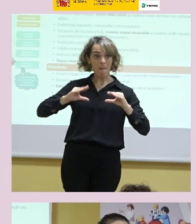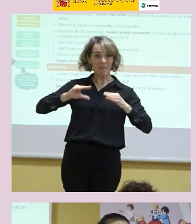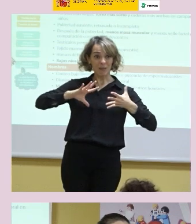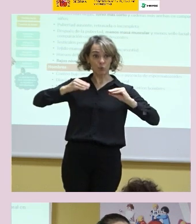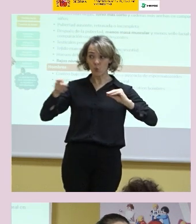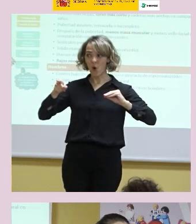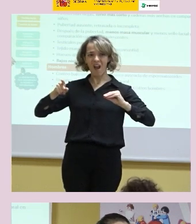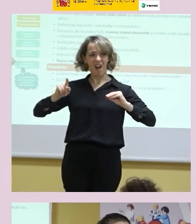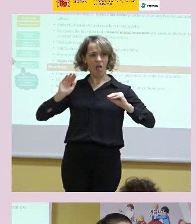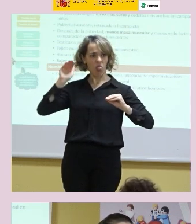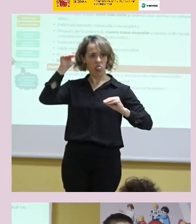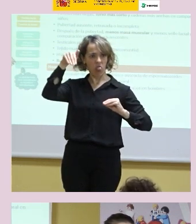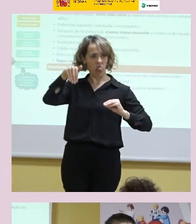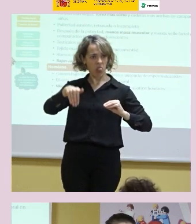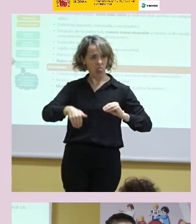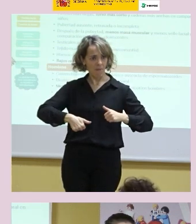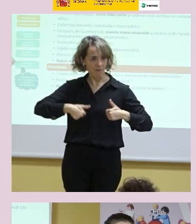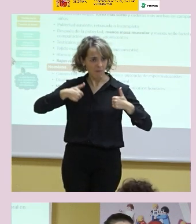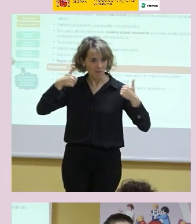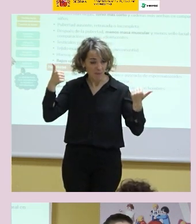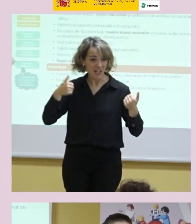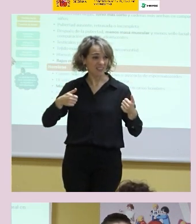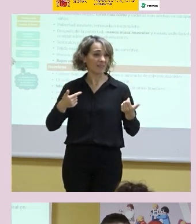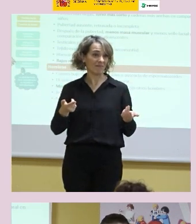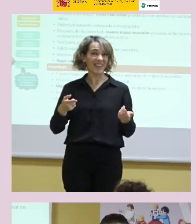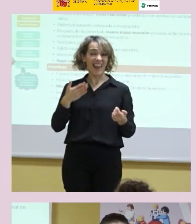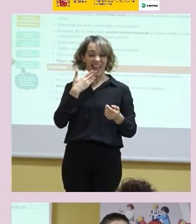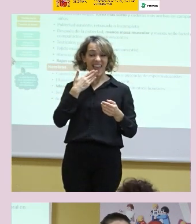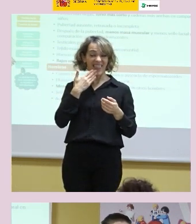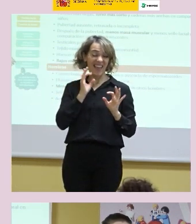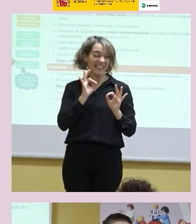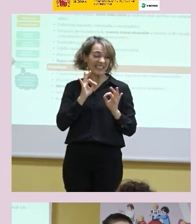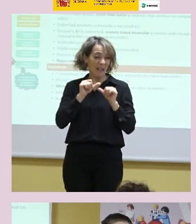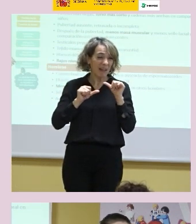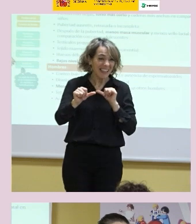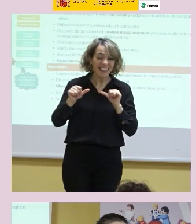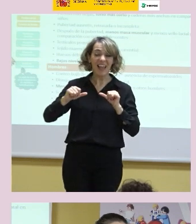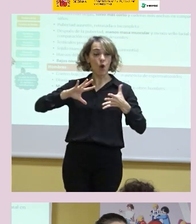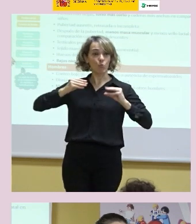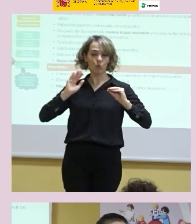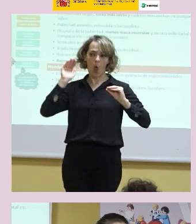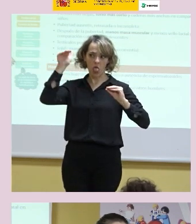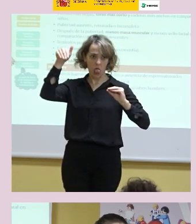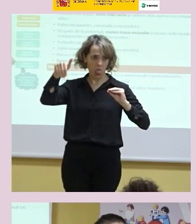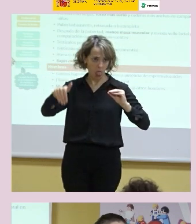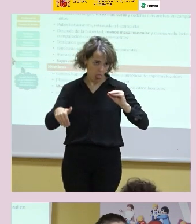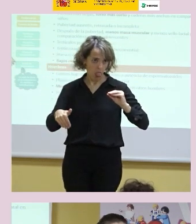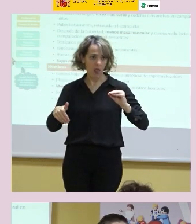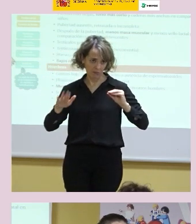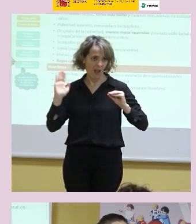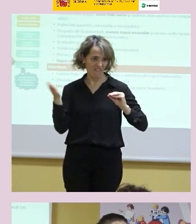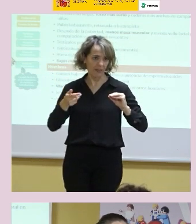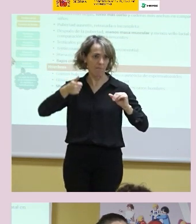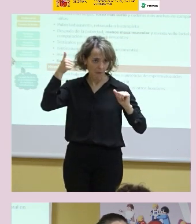deteriorando. Además, pues al igual que nosotros, a partir de cierta edad la masa muscular disminuye y se afecta más el tejido muscular y